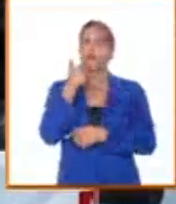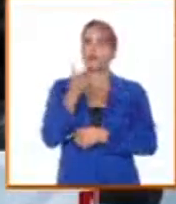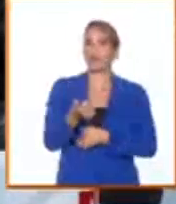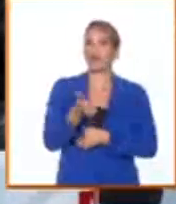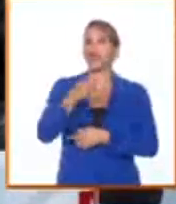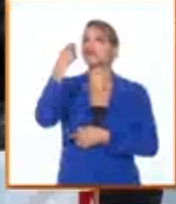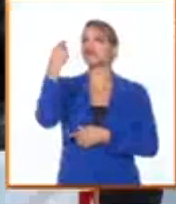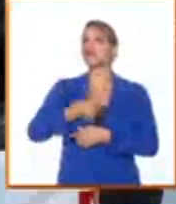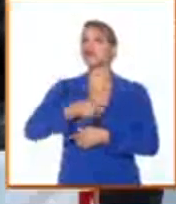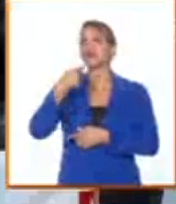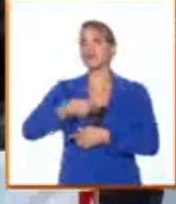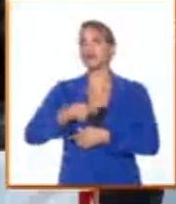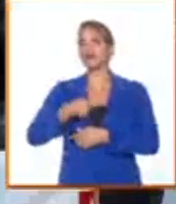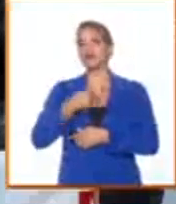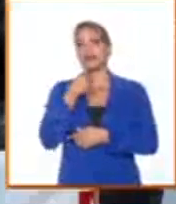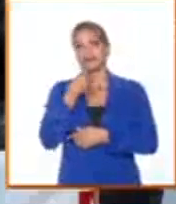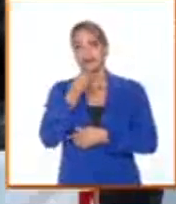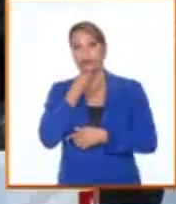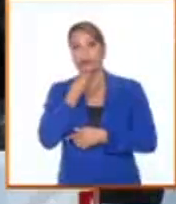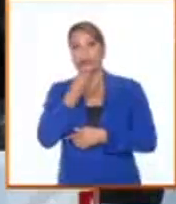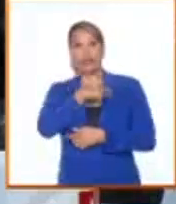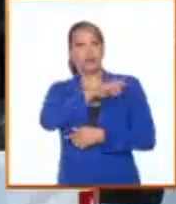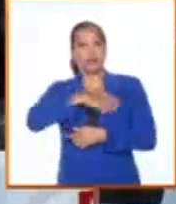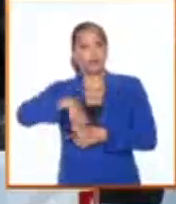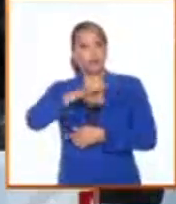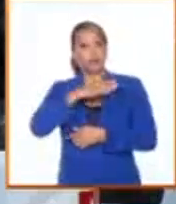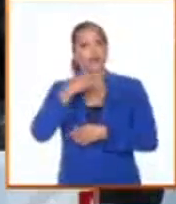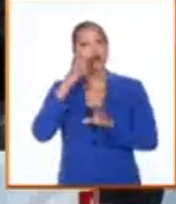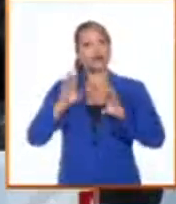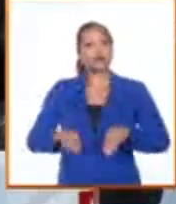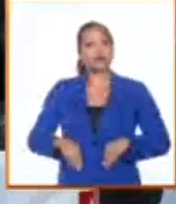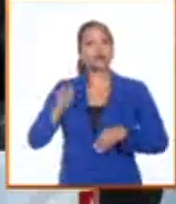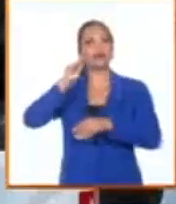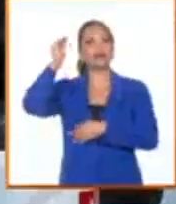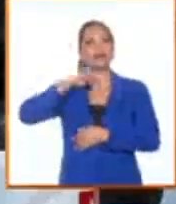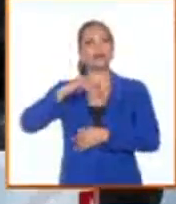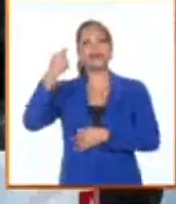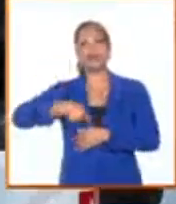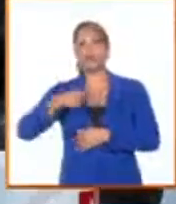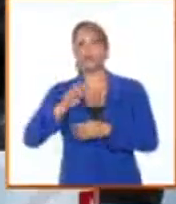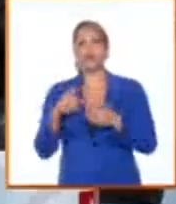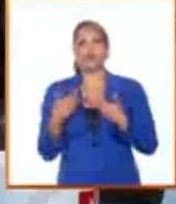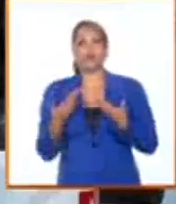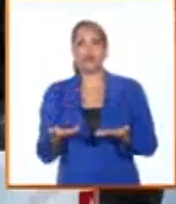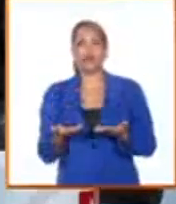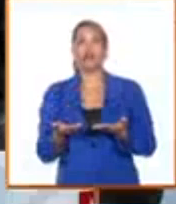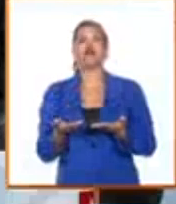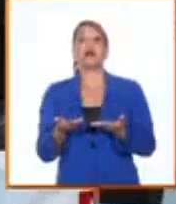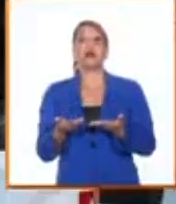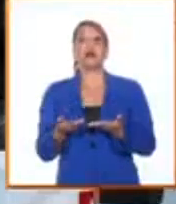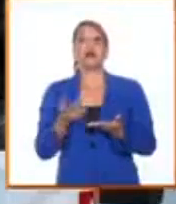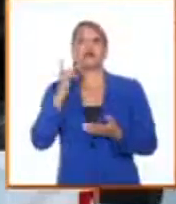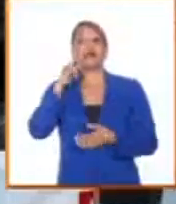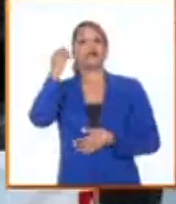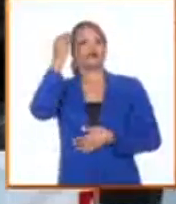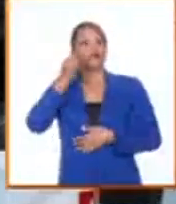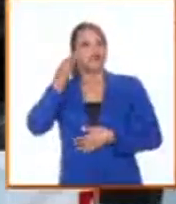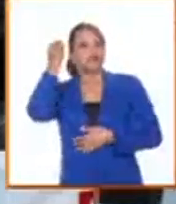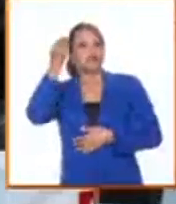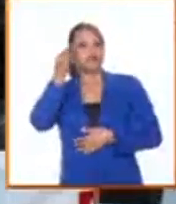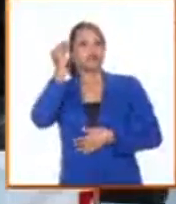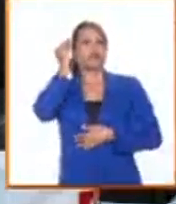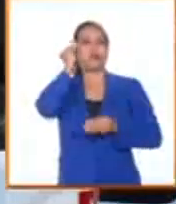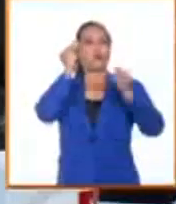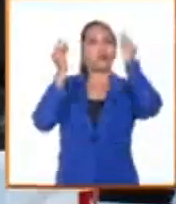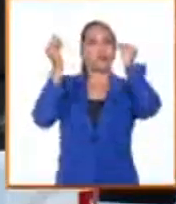derecho que permite que nuestros ciudadanos asuman y conozcan sus derechos, que los interioricen, que los concienticen